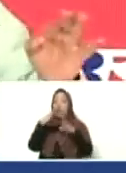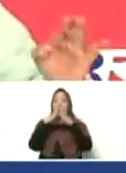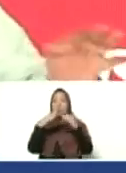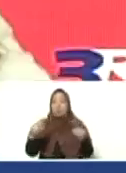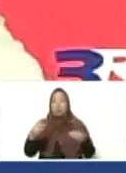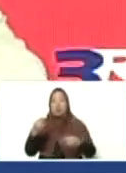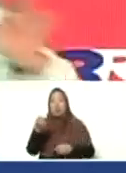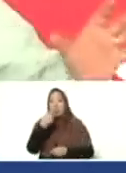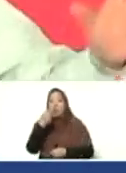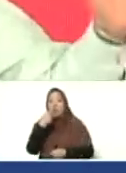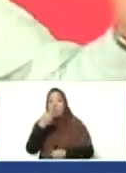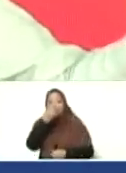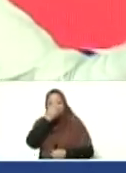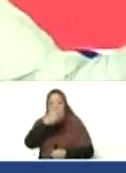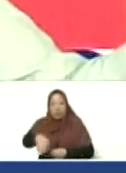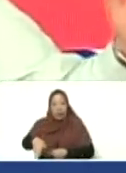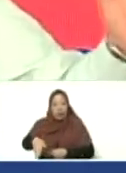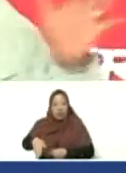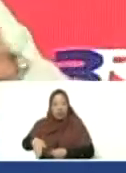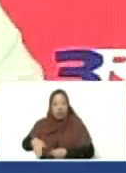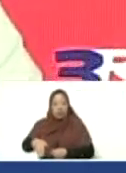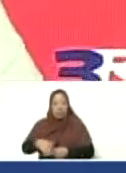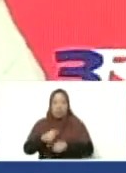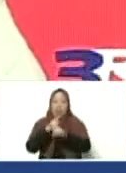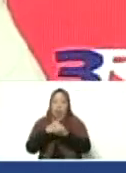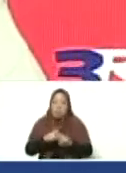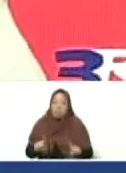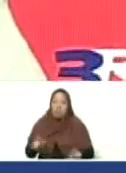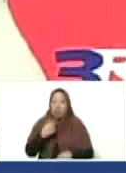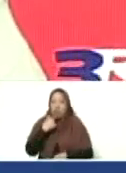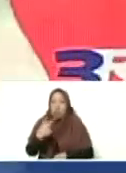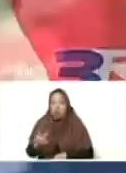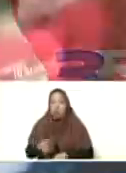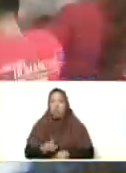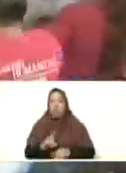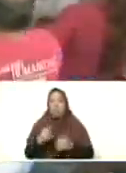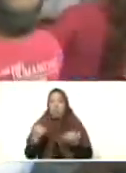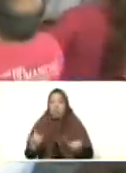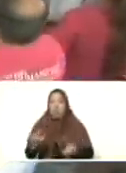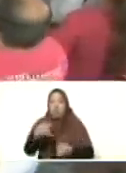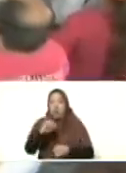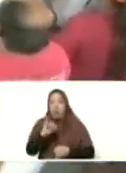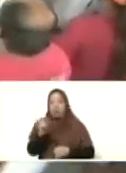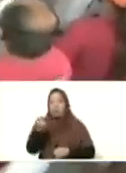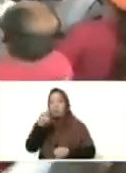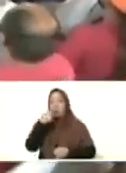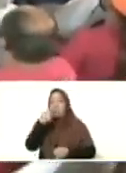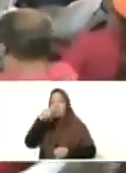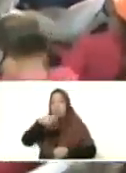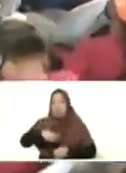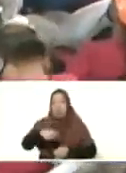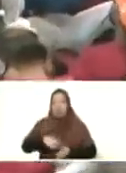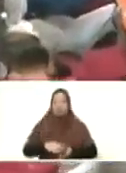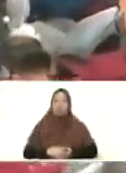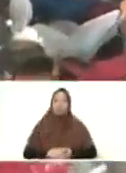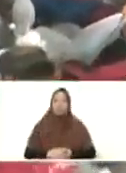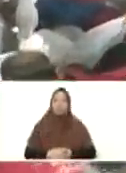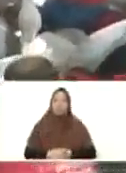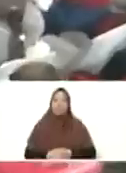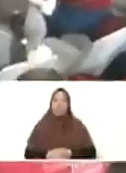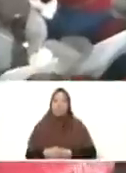mundo quitarse la mascarilla ay sí lo diré tengo la pastilla en mi mano para